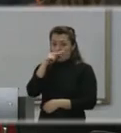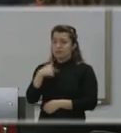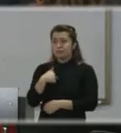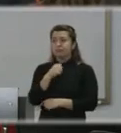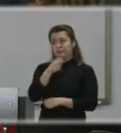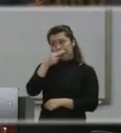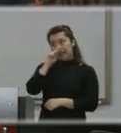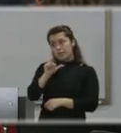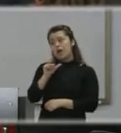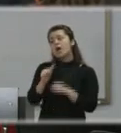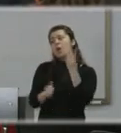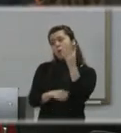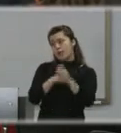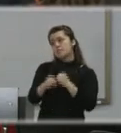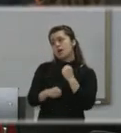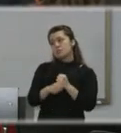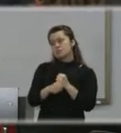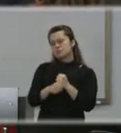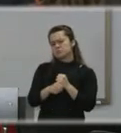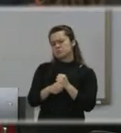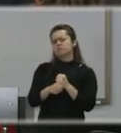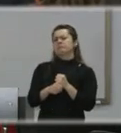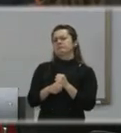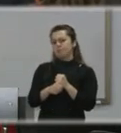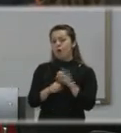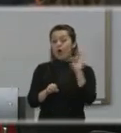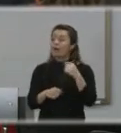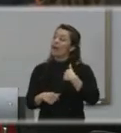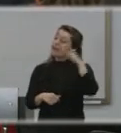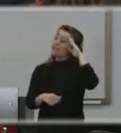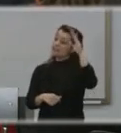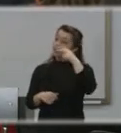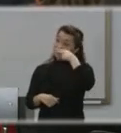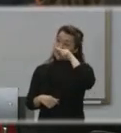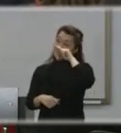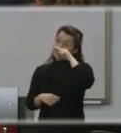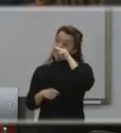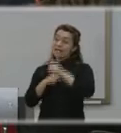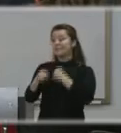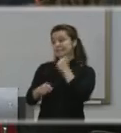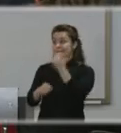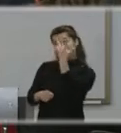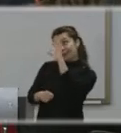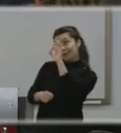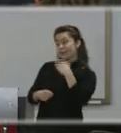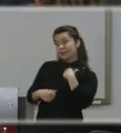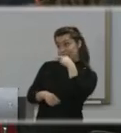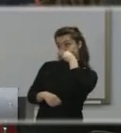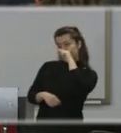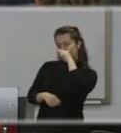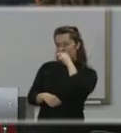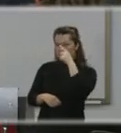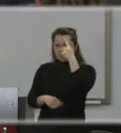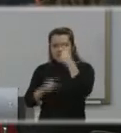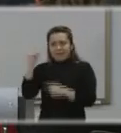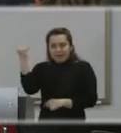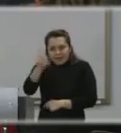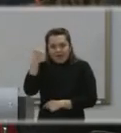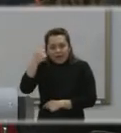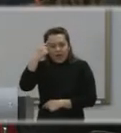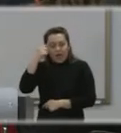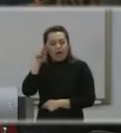40 años. O personas que me dicen, hola, yo soy una niña y tiene 50. ¿Sí? Como esta visión